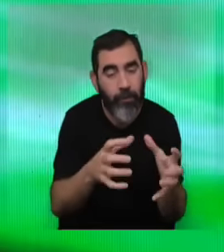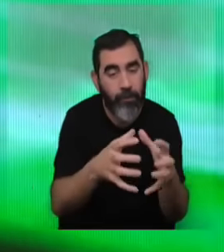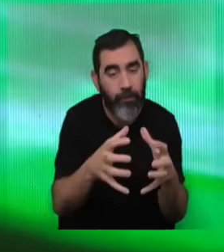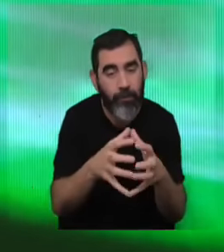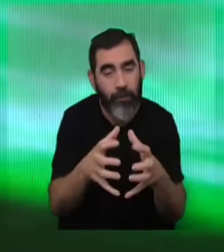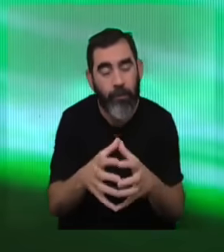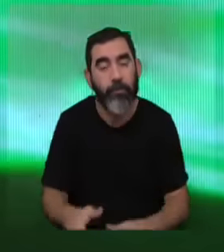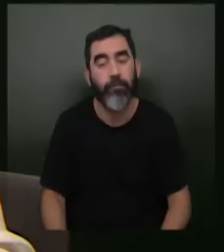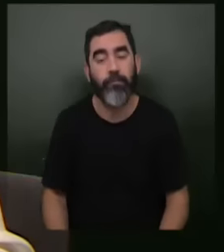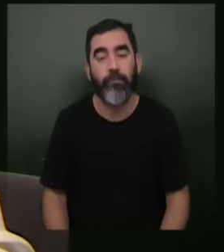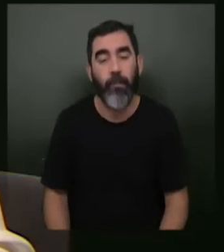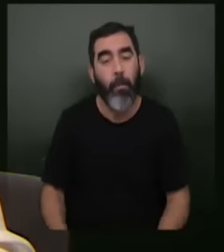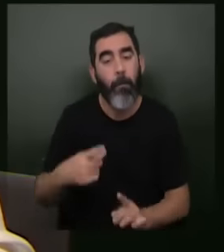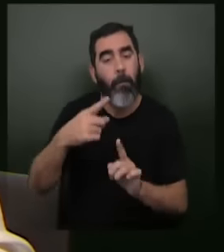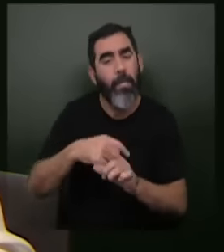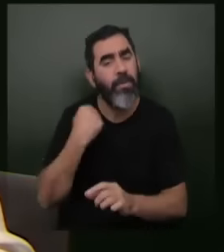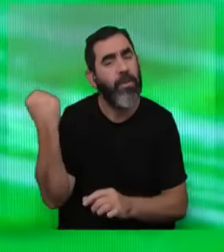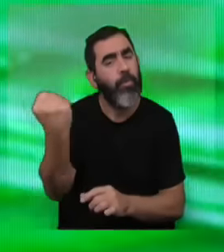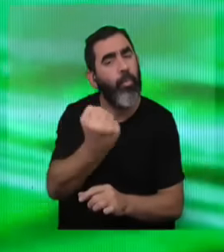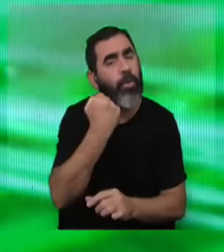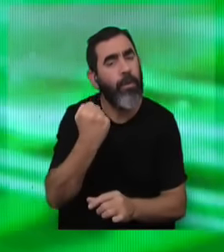colectivos un mes importante